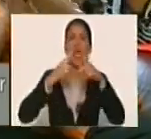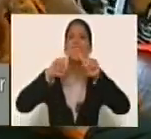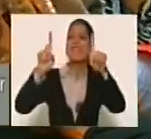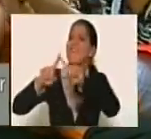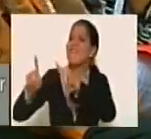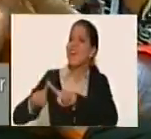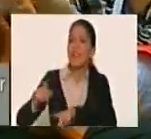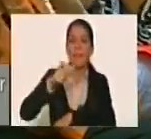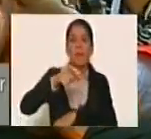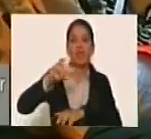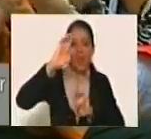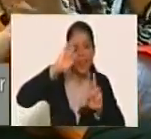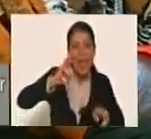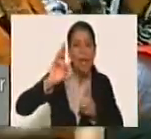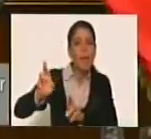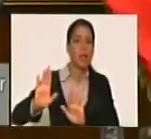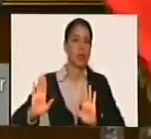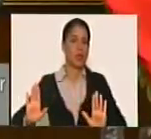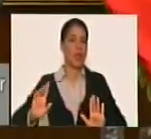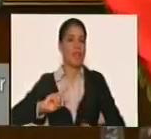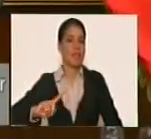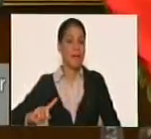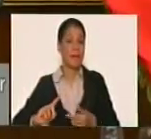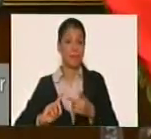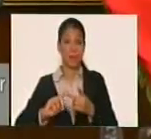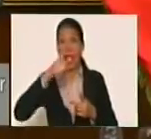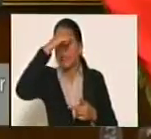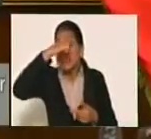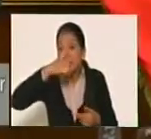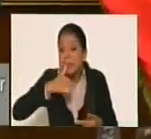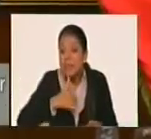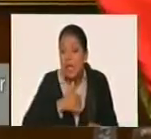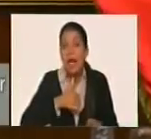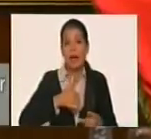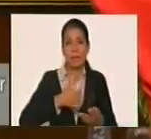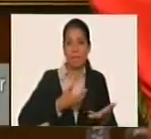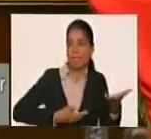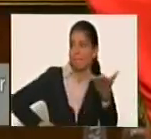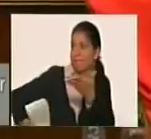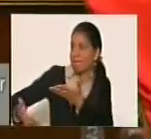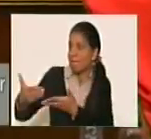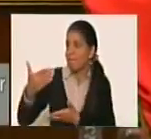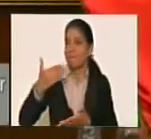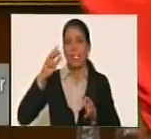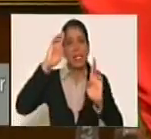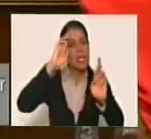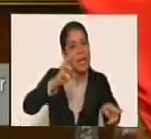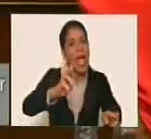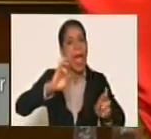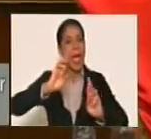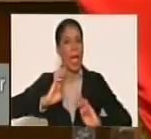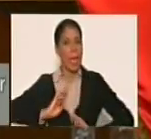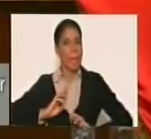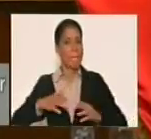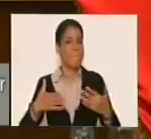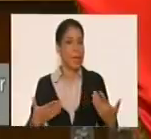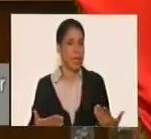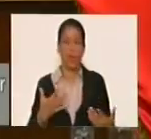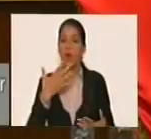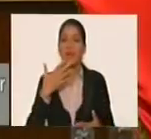la tolerancia, el respeto recíproco, Eso de respeto recíproco tiene que ver con